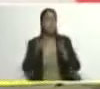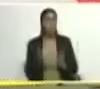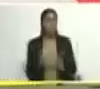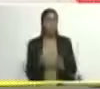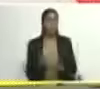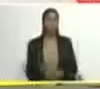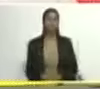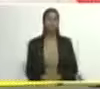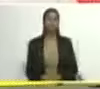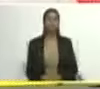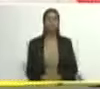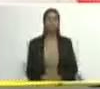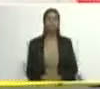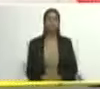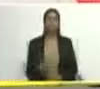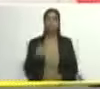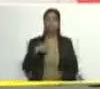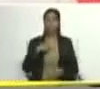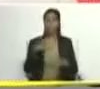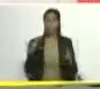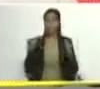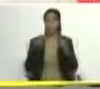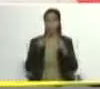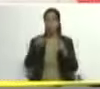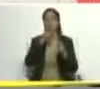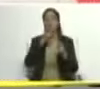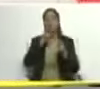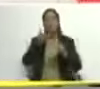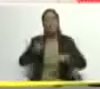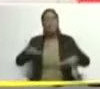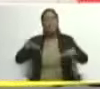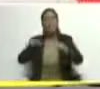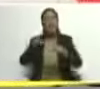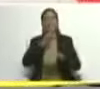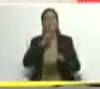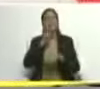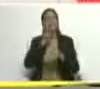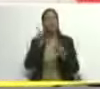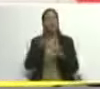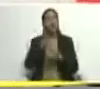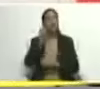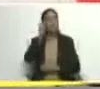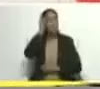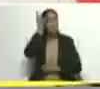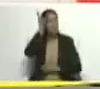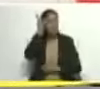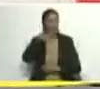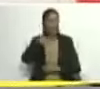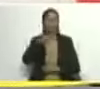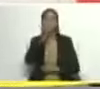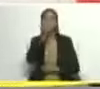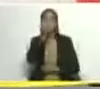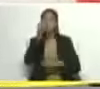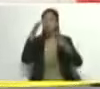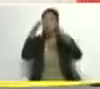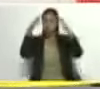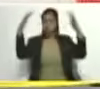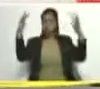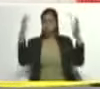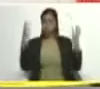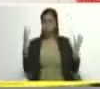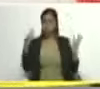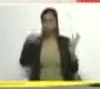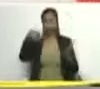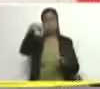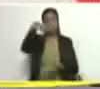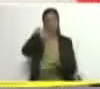Precisamente le decía que nos reunimos en el Salón del Perú, aquí en el Palacio Presidencial de Miraflores, en la Casa Presidencial